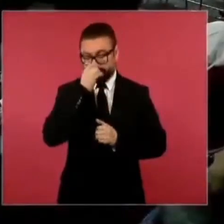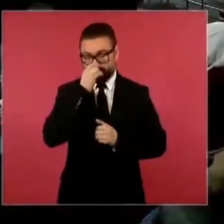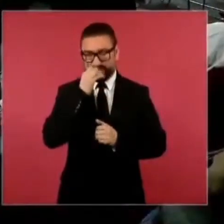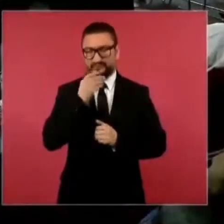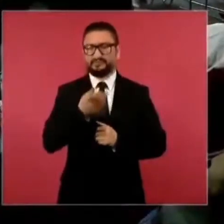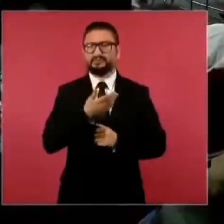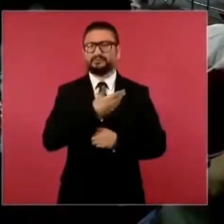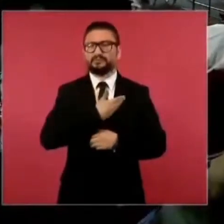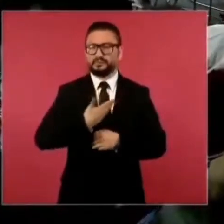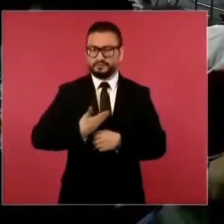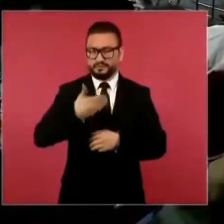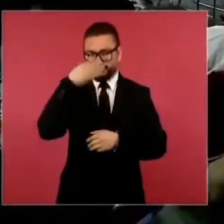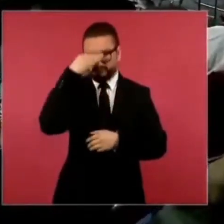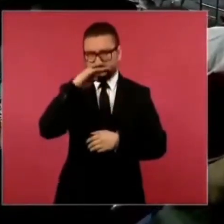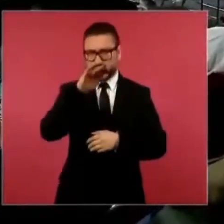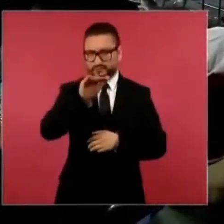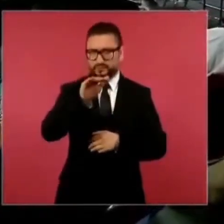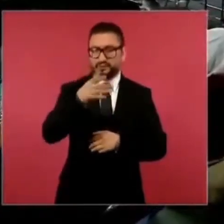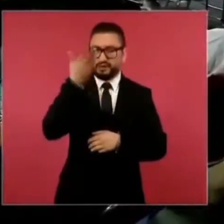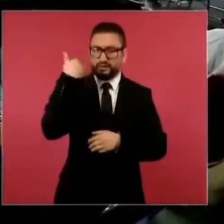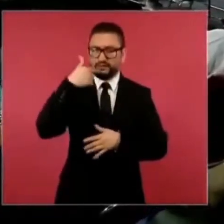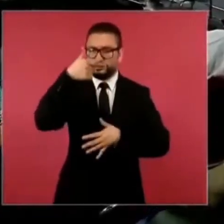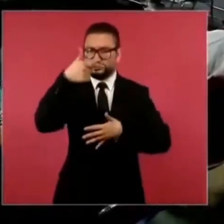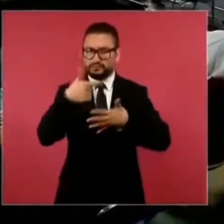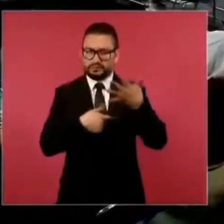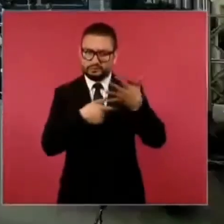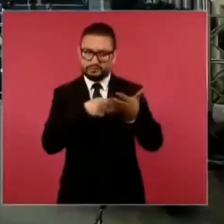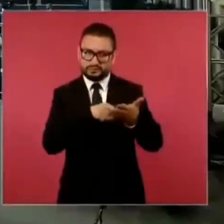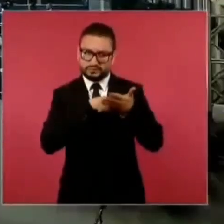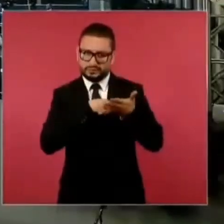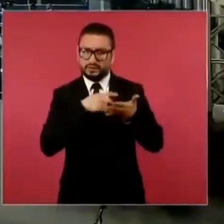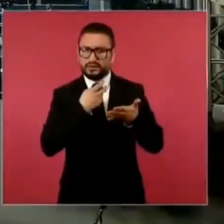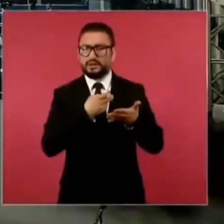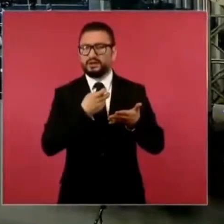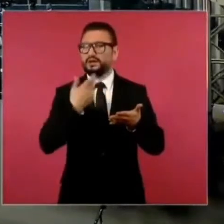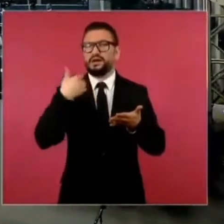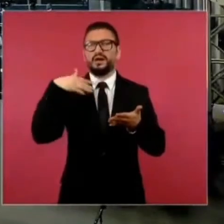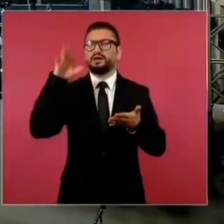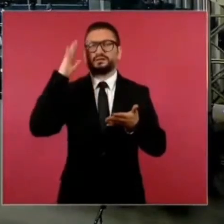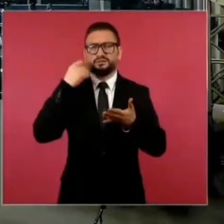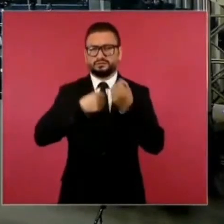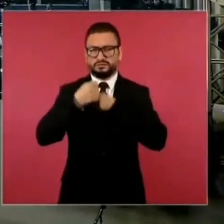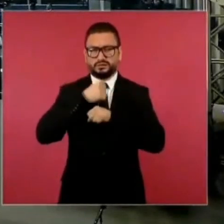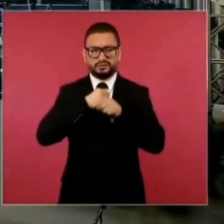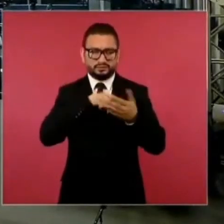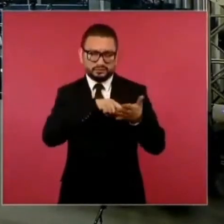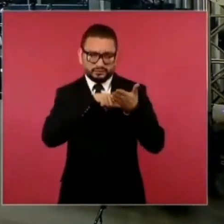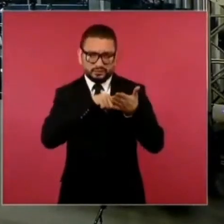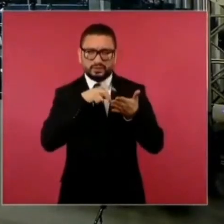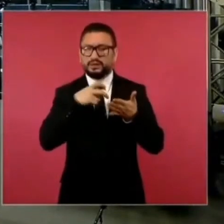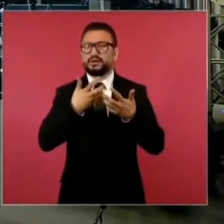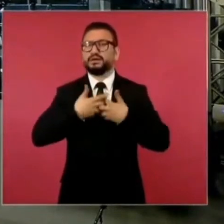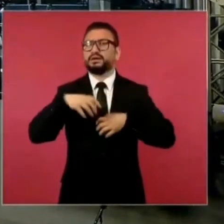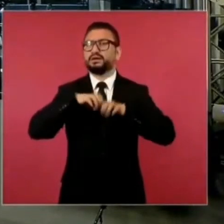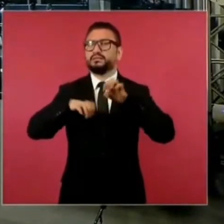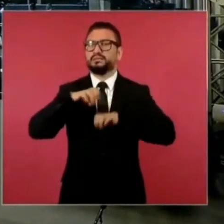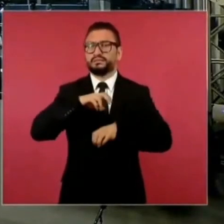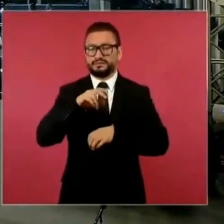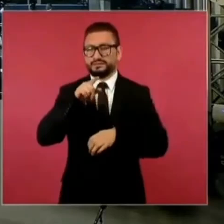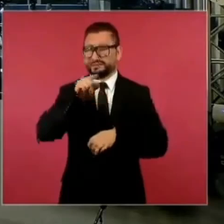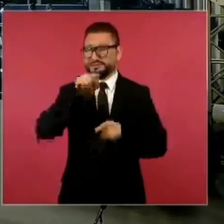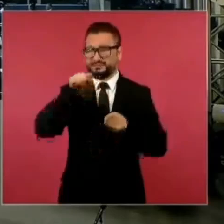Presidente, del listado que usted nos había expuesto hace algunos años de esas empresas